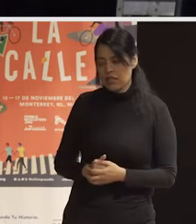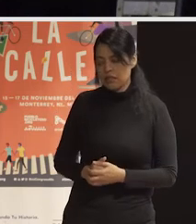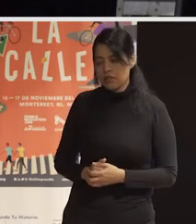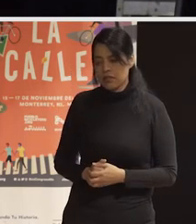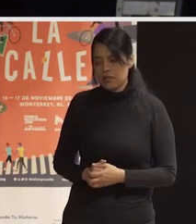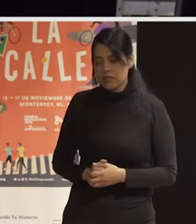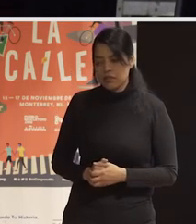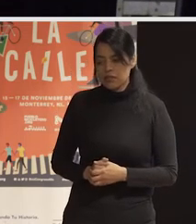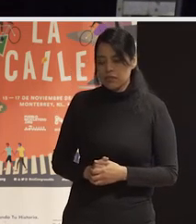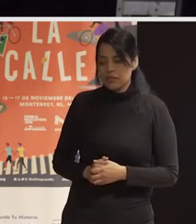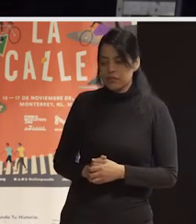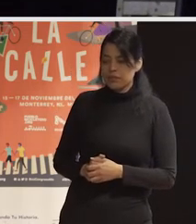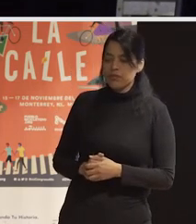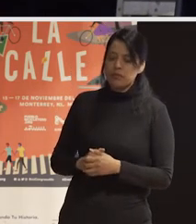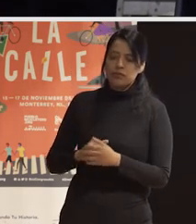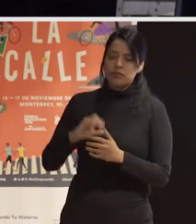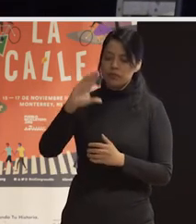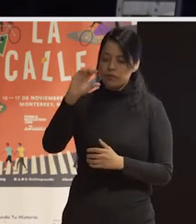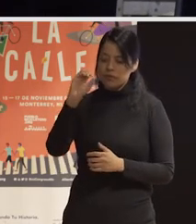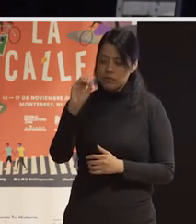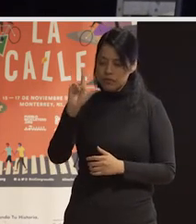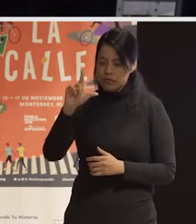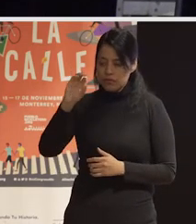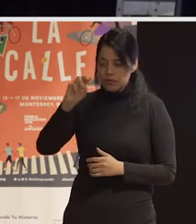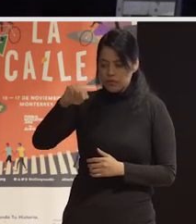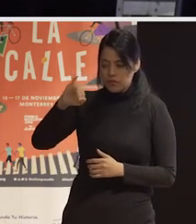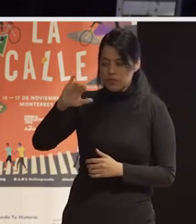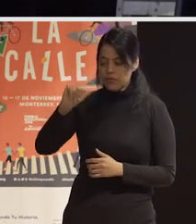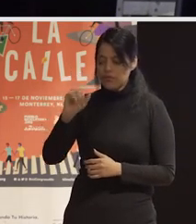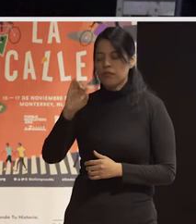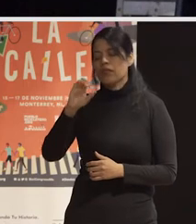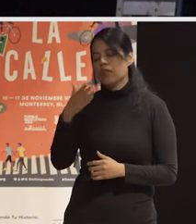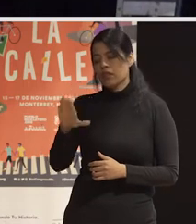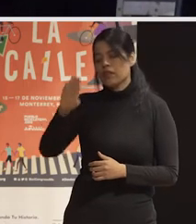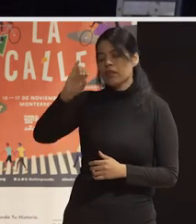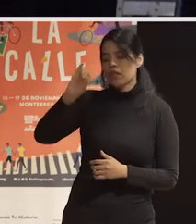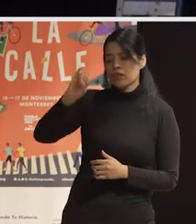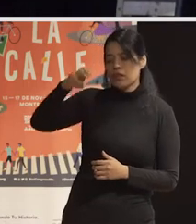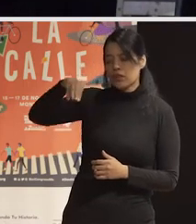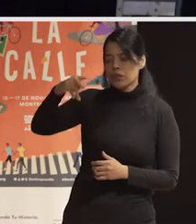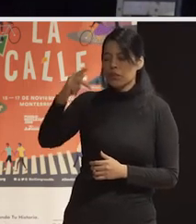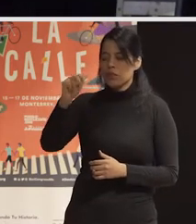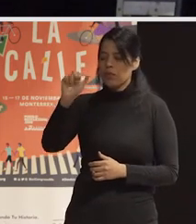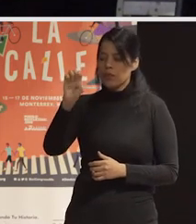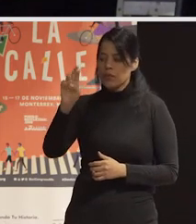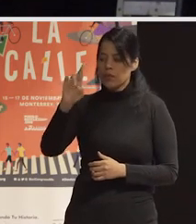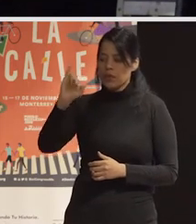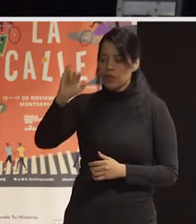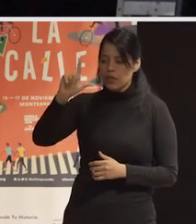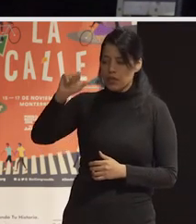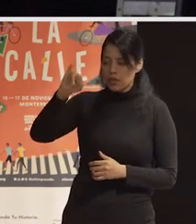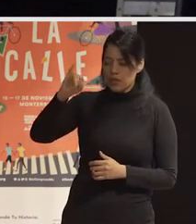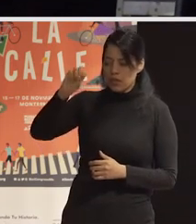el colonialismo y el imperialismo no acabó con la independencia de los países de américa latina verdad creo que todos casi todo el mundo